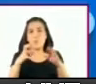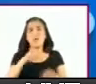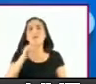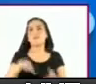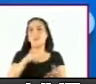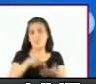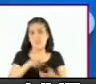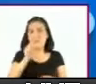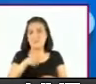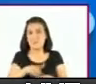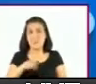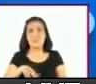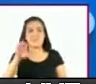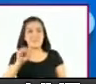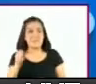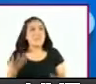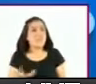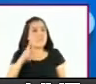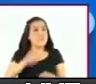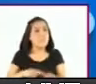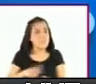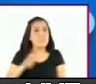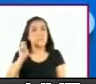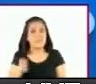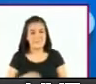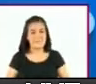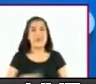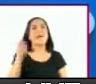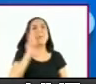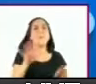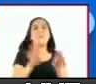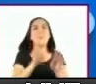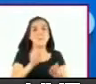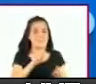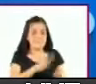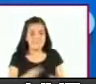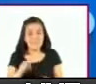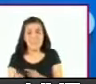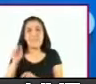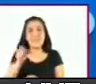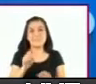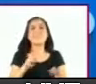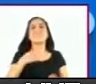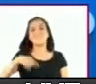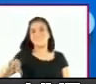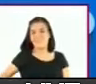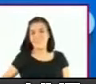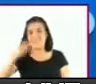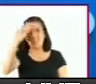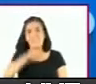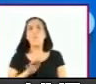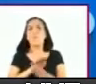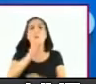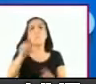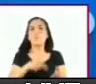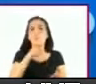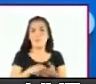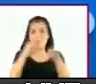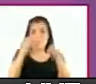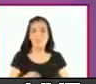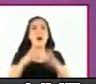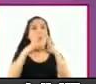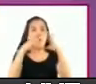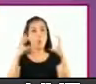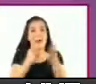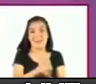60, de qué color será? Al modelar matemáticamente la situación, nos interesa saber el lugar que ocupan los globos